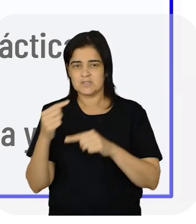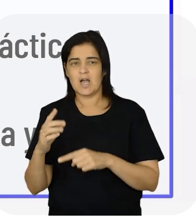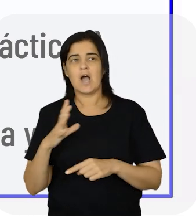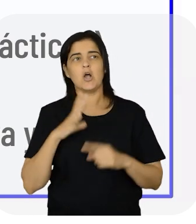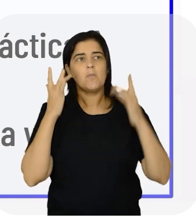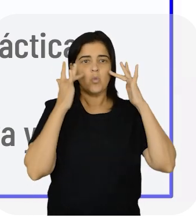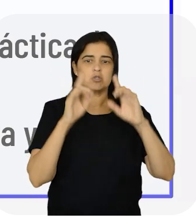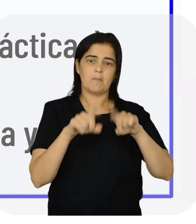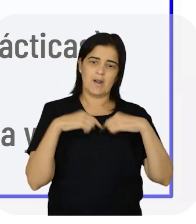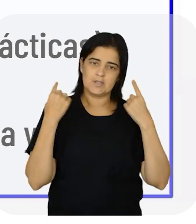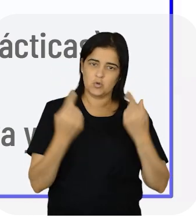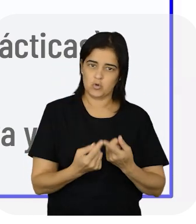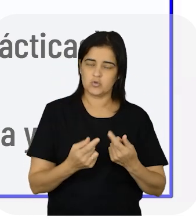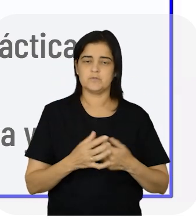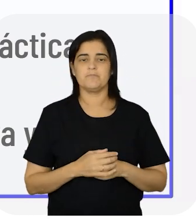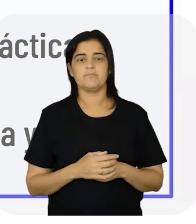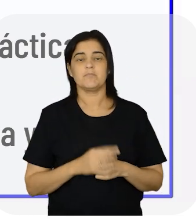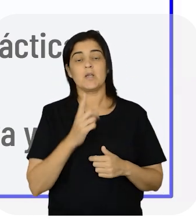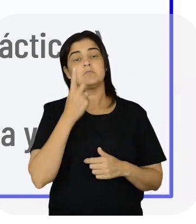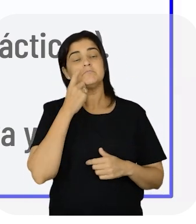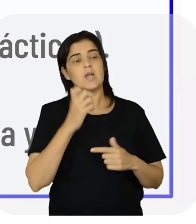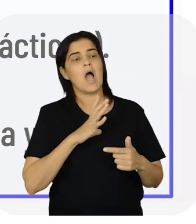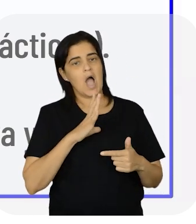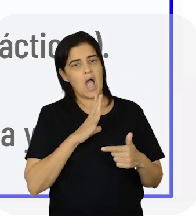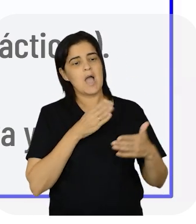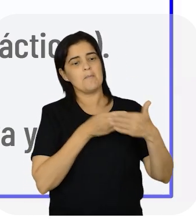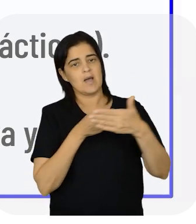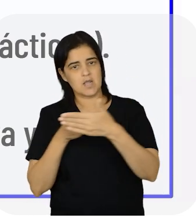educación para todos, identifican barreras,